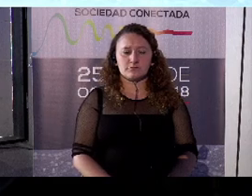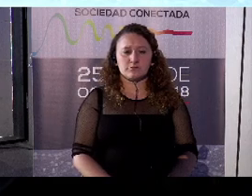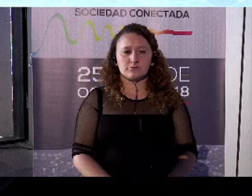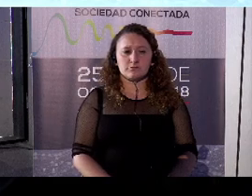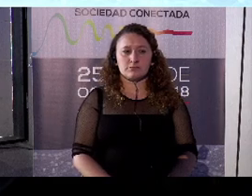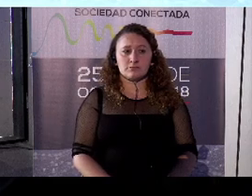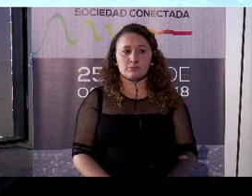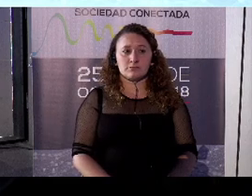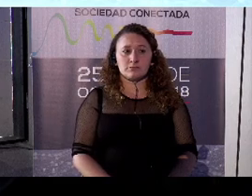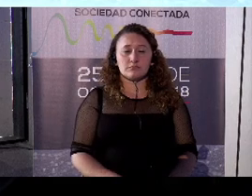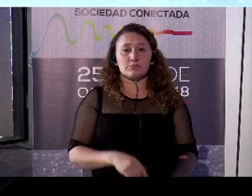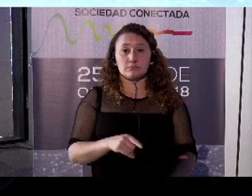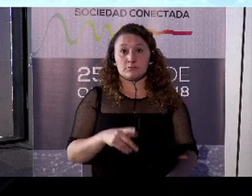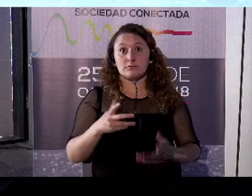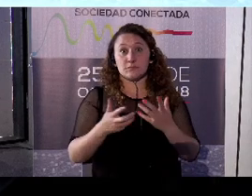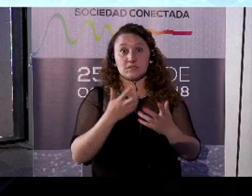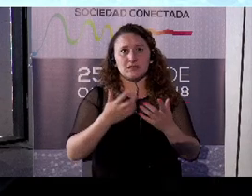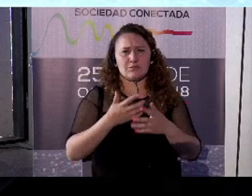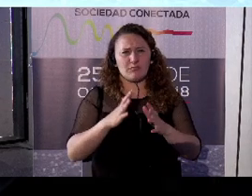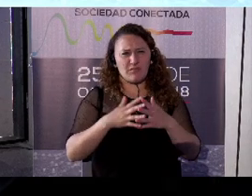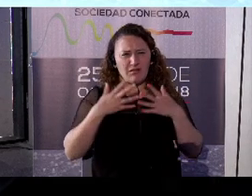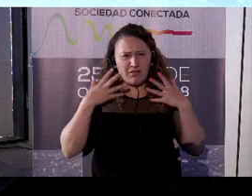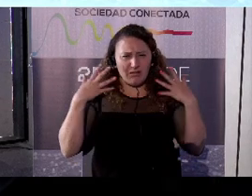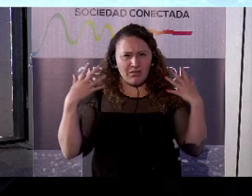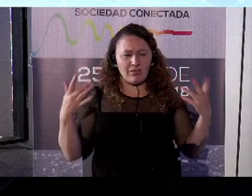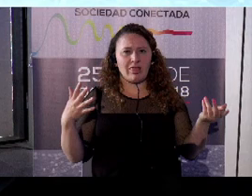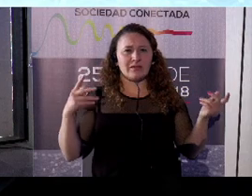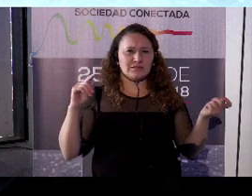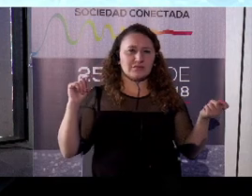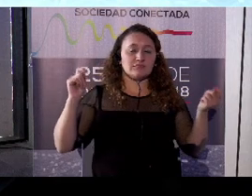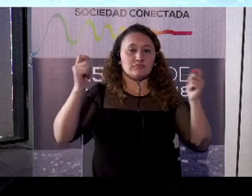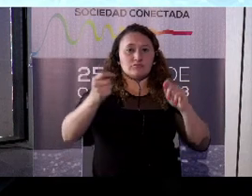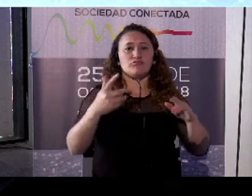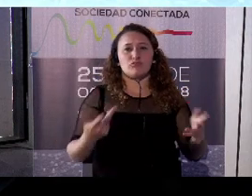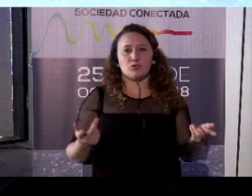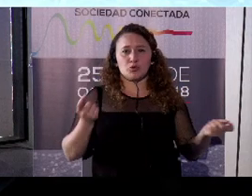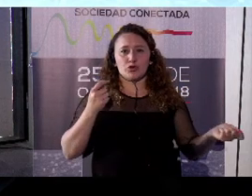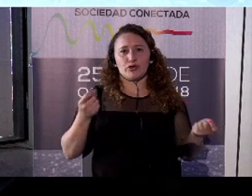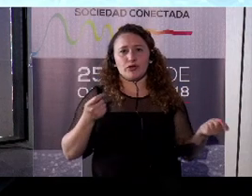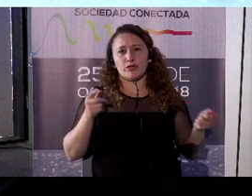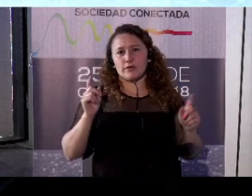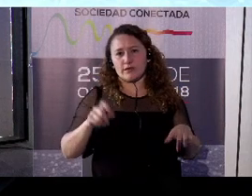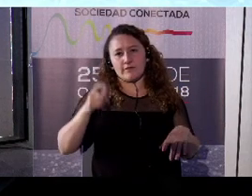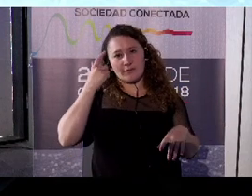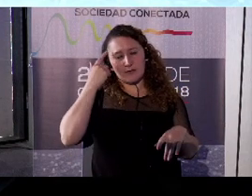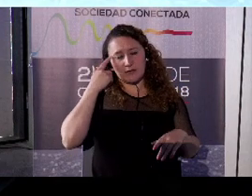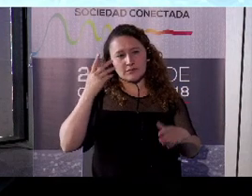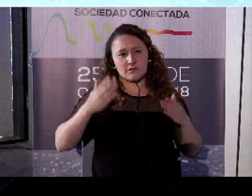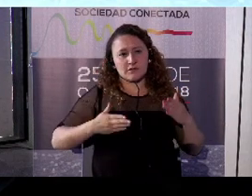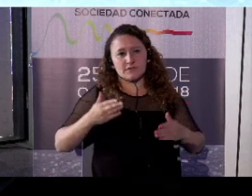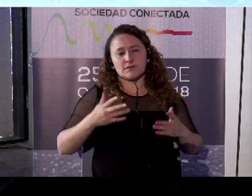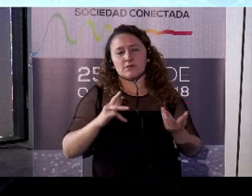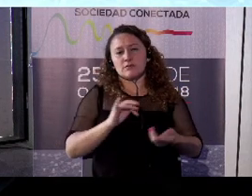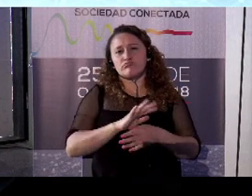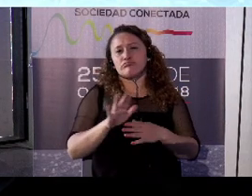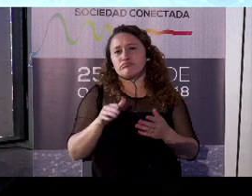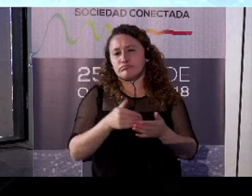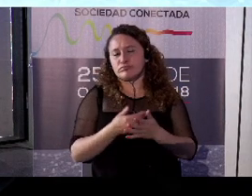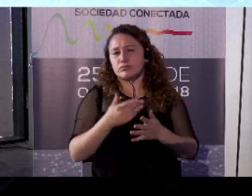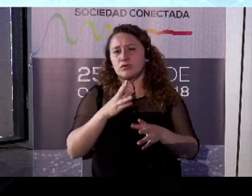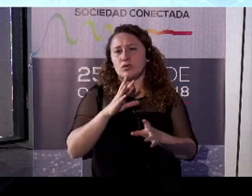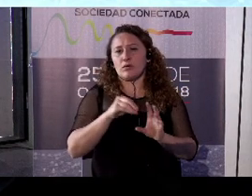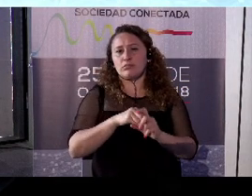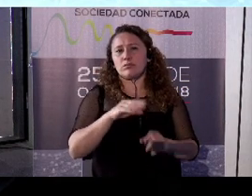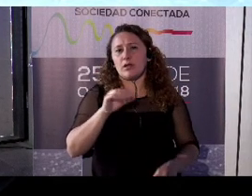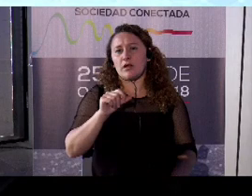se va a convertir en un sistema muy grande enorme y la única manera de controlarlo será con Inteligencia artificial algoritmos de